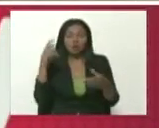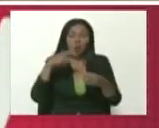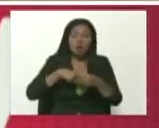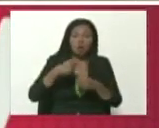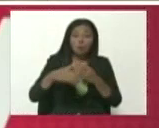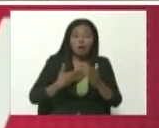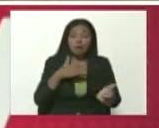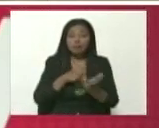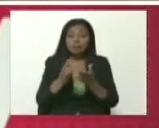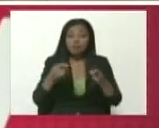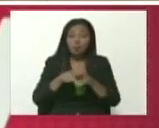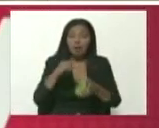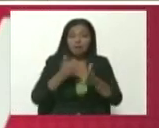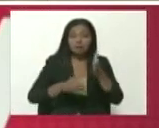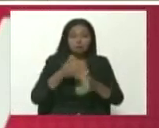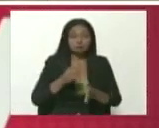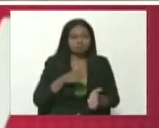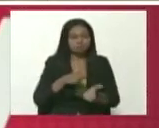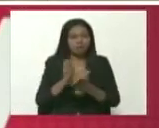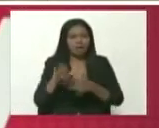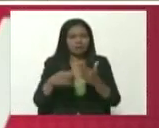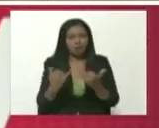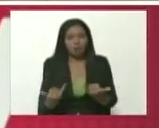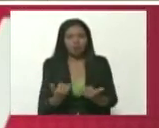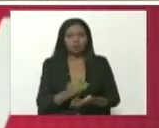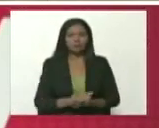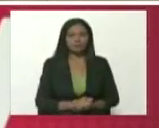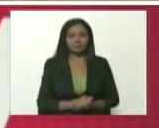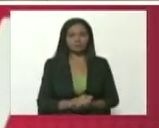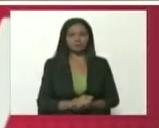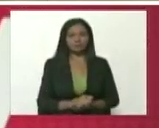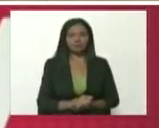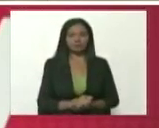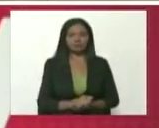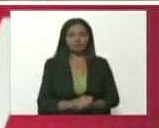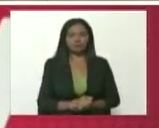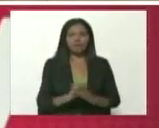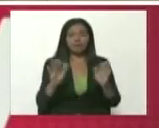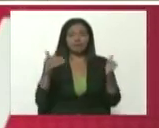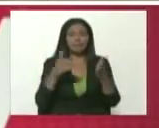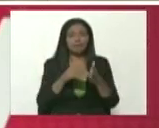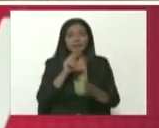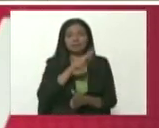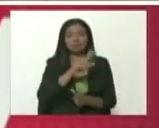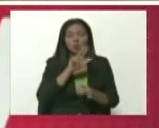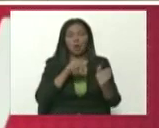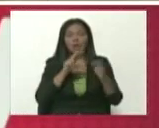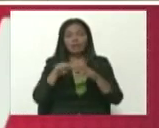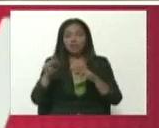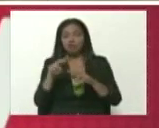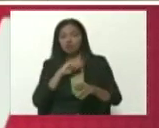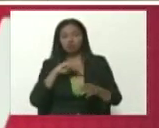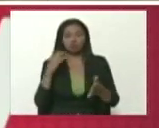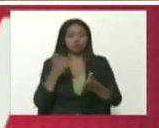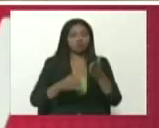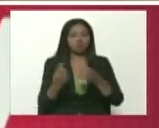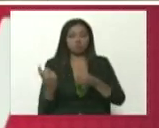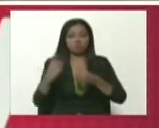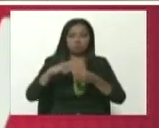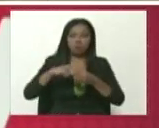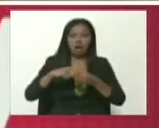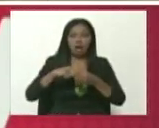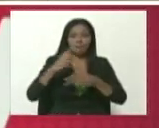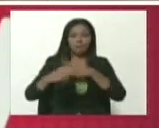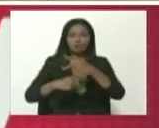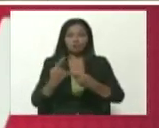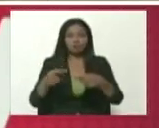garantizarles su cupo efectivo. Hasta este momento, presidente, son 10.313 niños que hemos incorporado a el